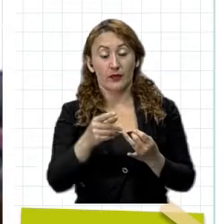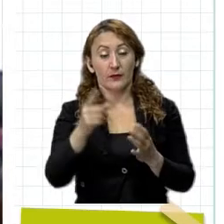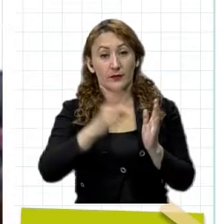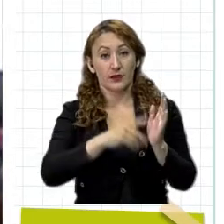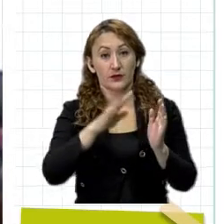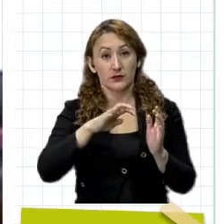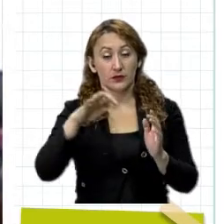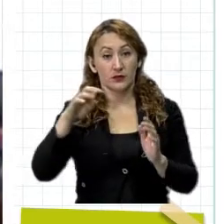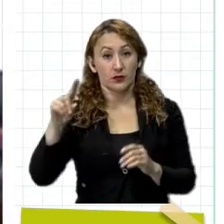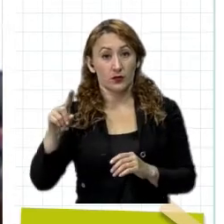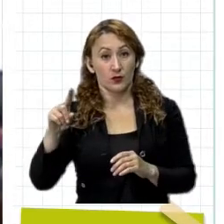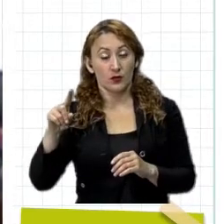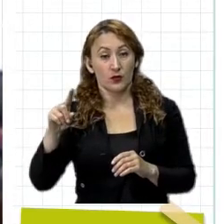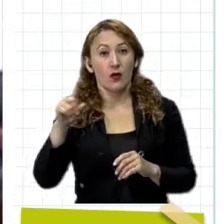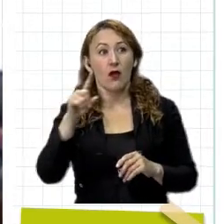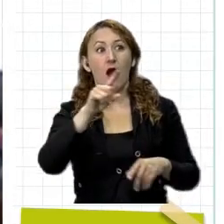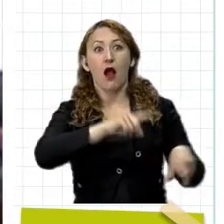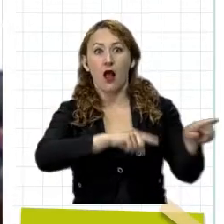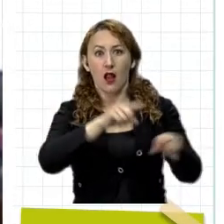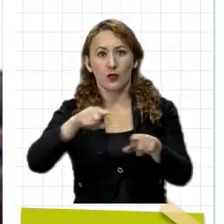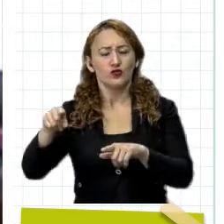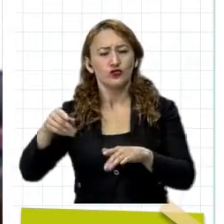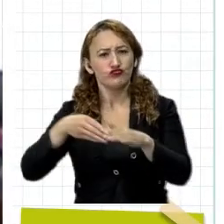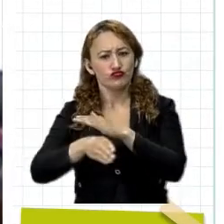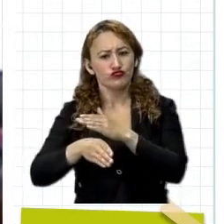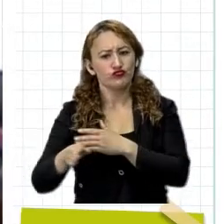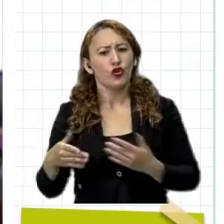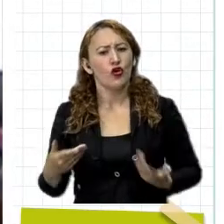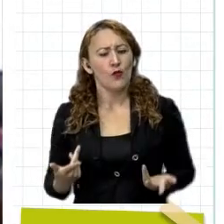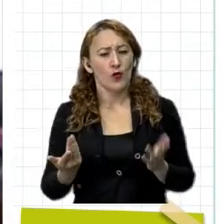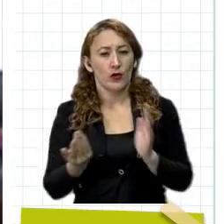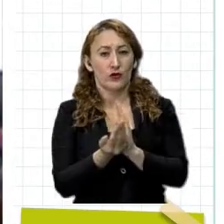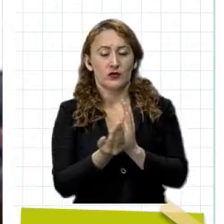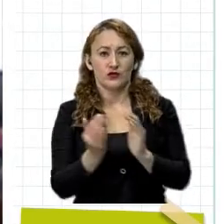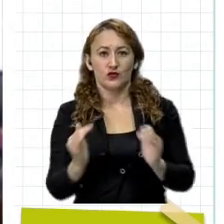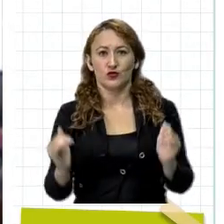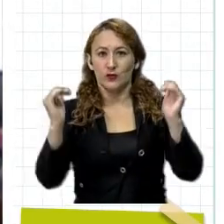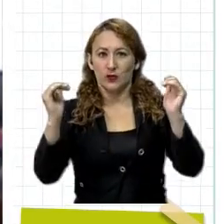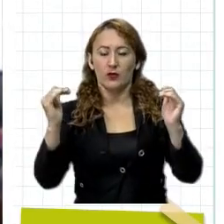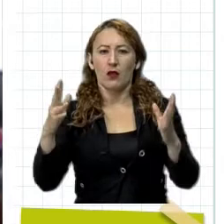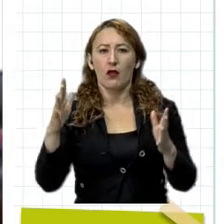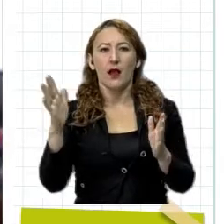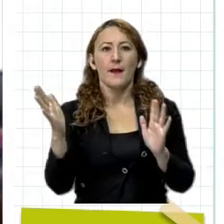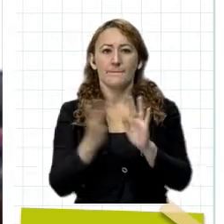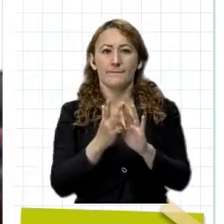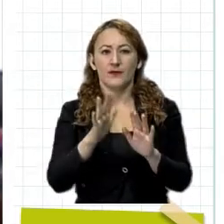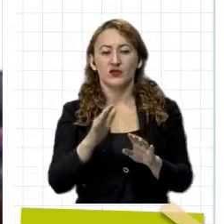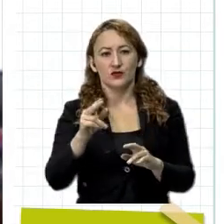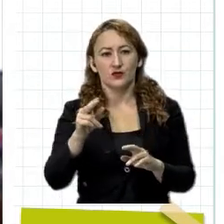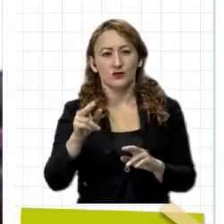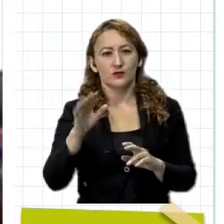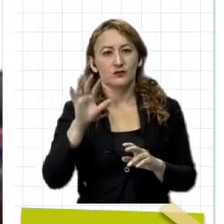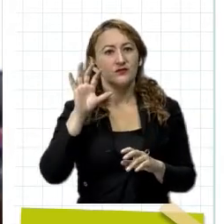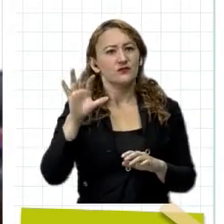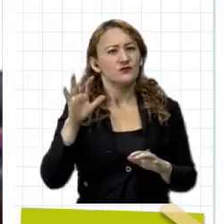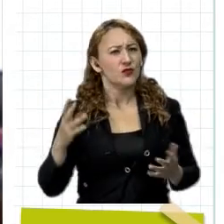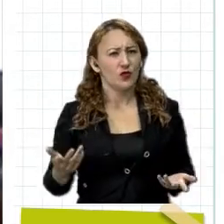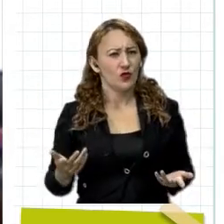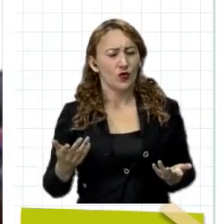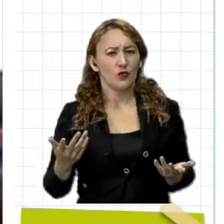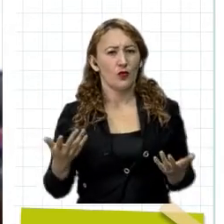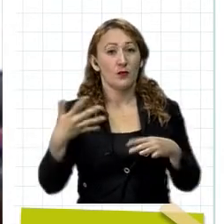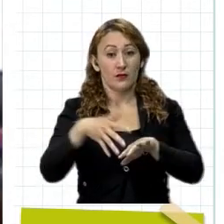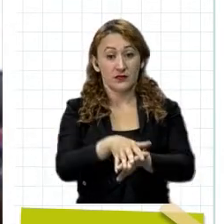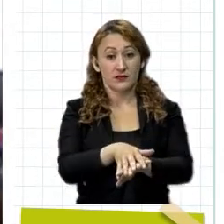1991, algunos de ellos accedieron a la educación superior como parte de una nación que se definía en ese momento